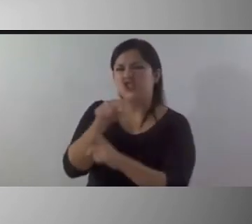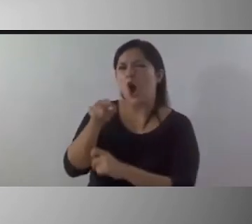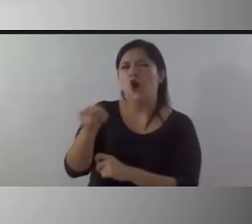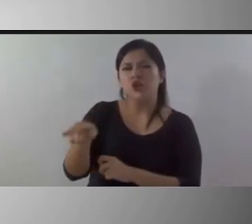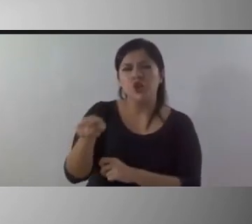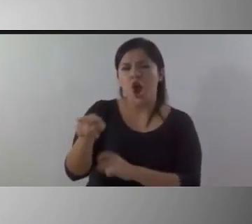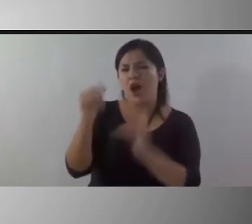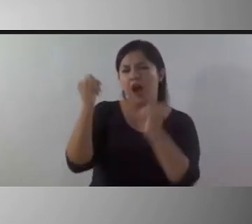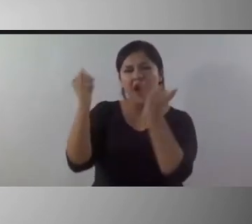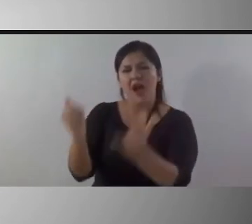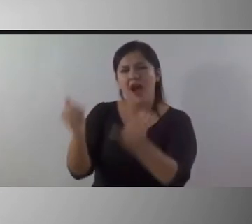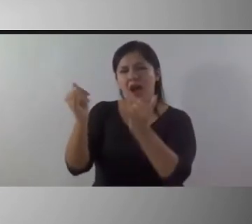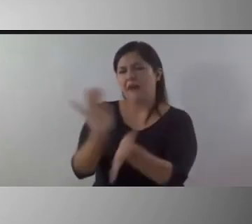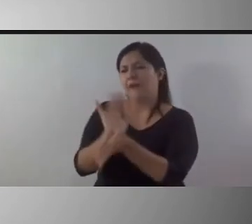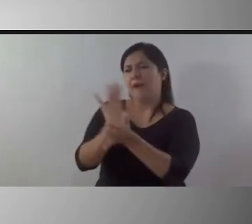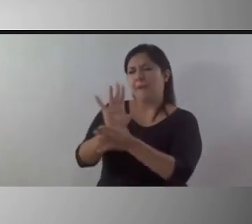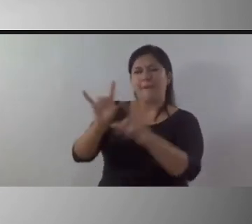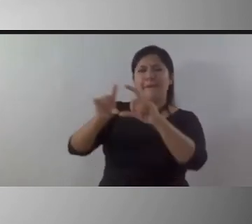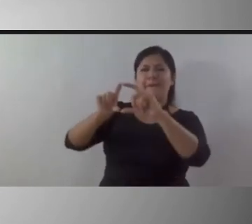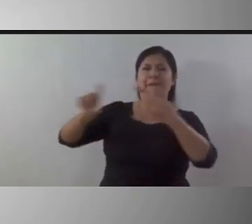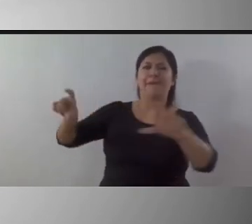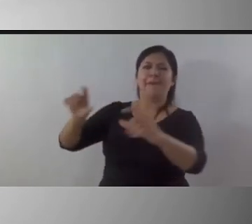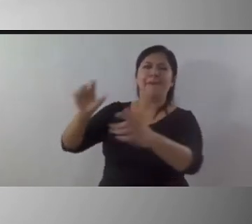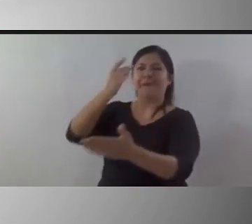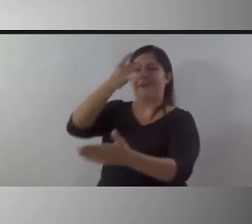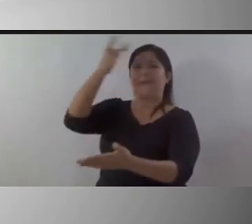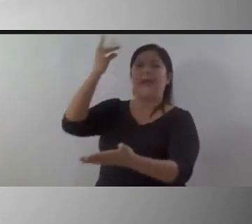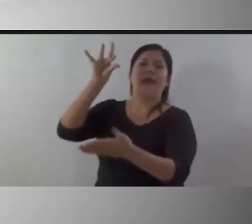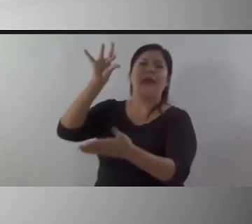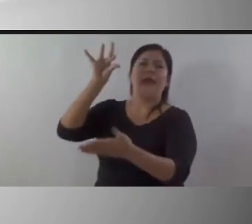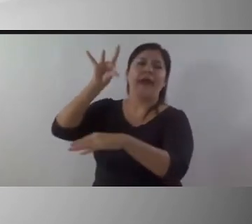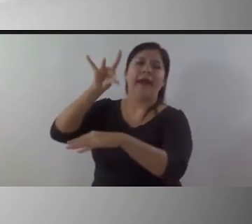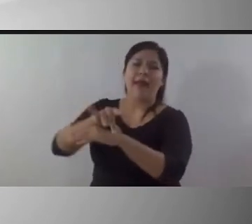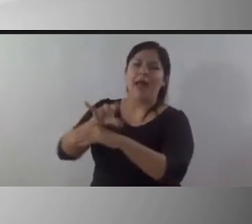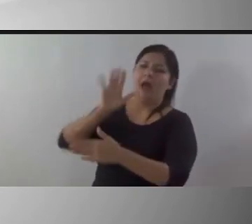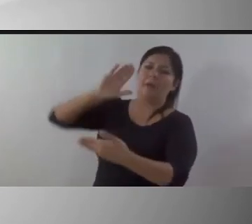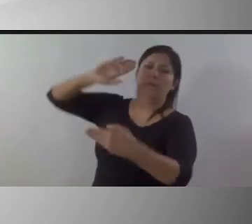trastornado o afectado por un trastorno o por una patología, pero de manera intrínseca,